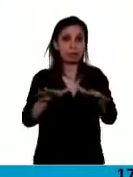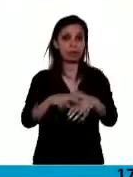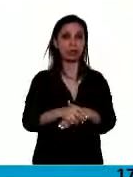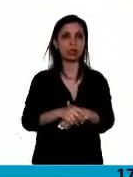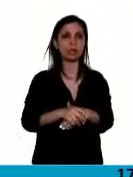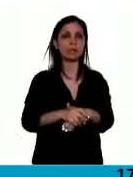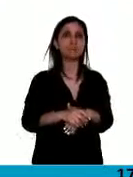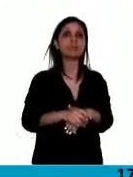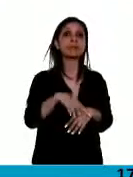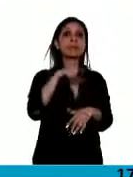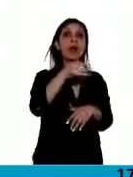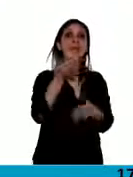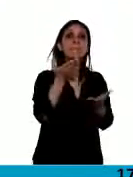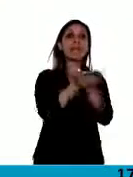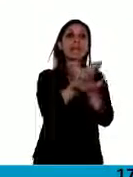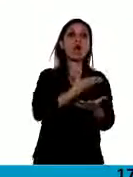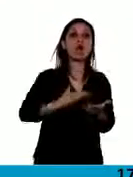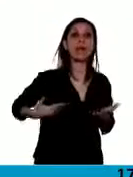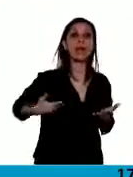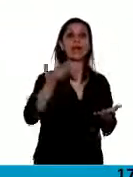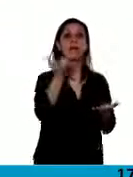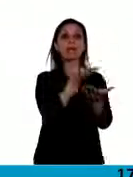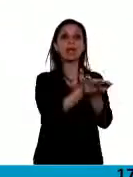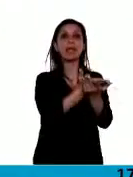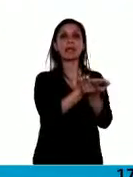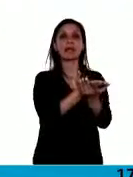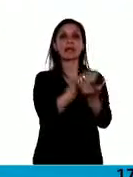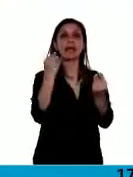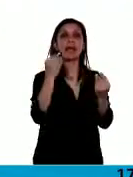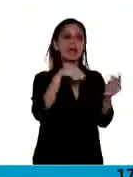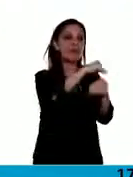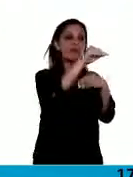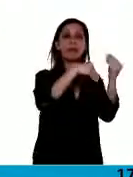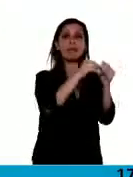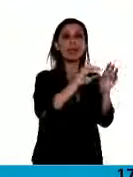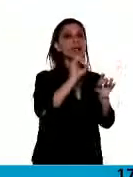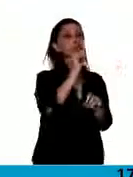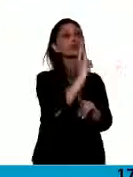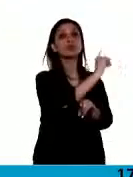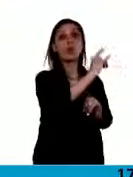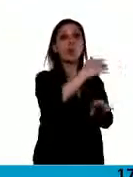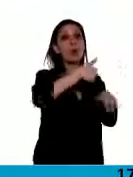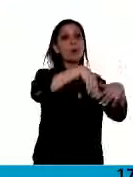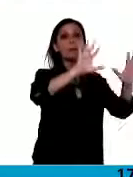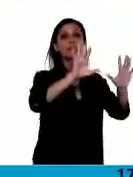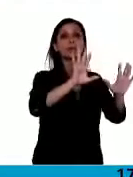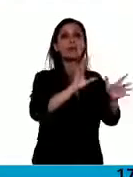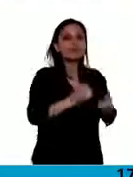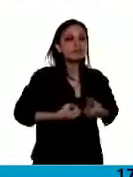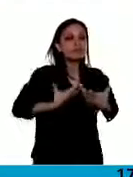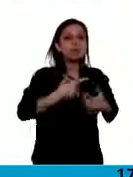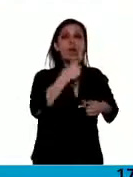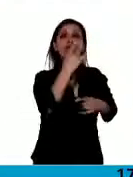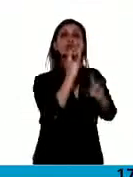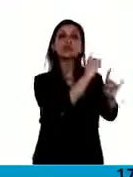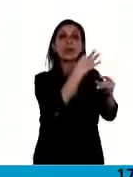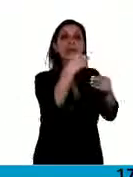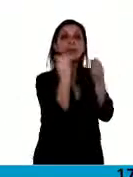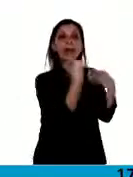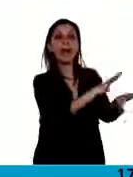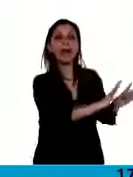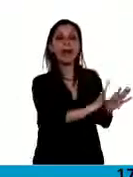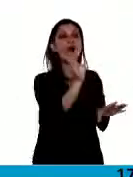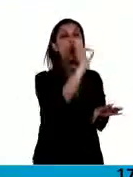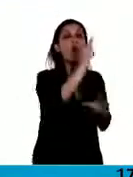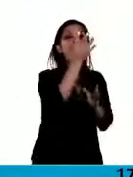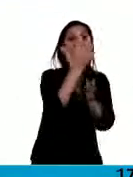que pedían desde el gobierno, que piden desde el gobierno, es que las familias abandonen el predio de forma voluntaria o que acepten reubicarse